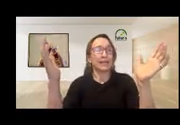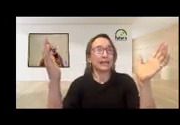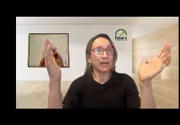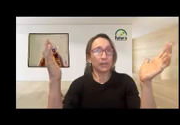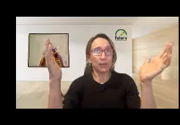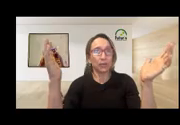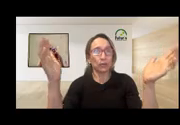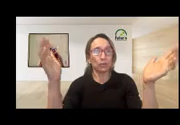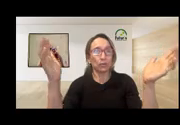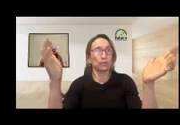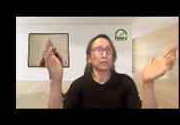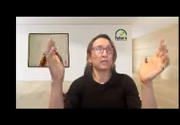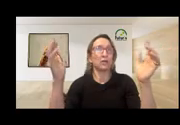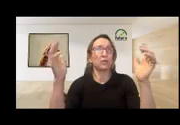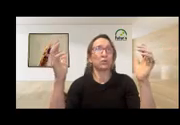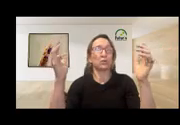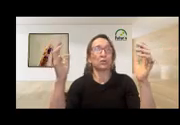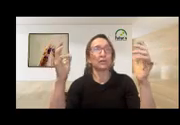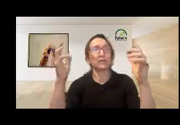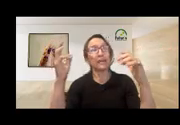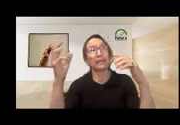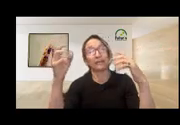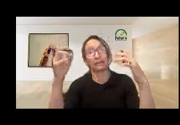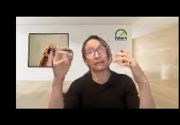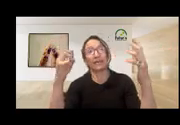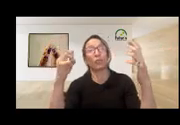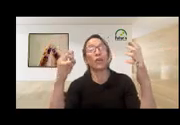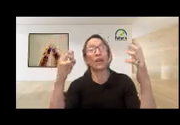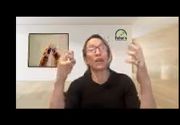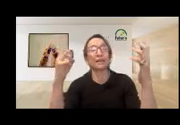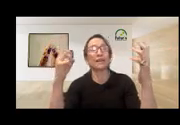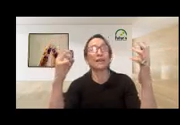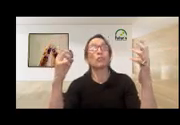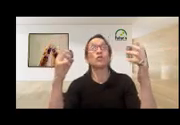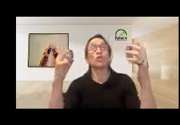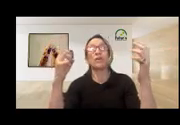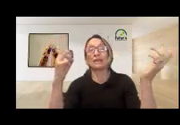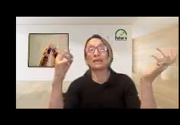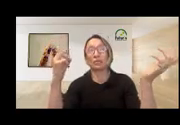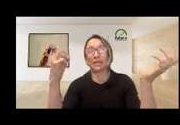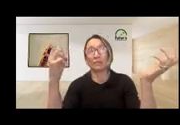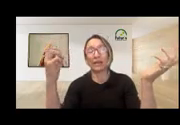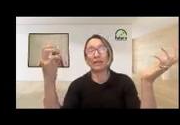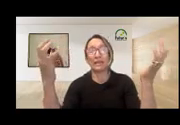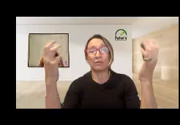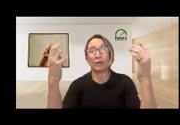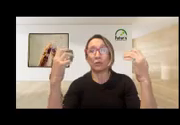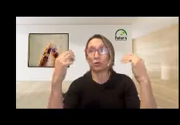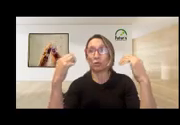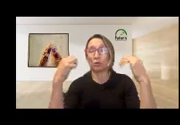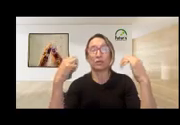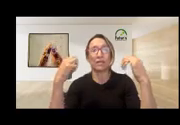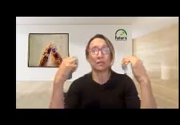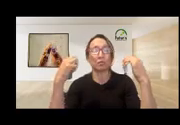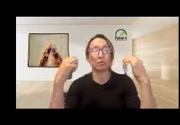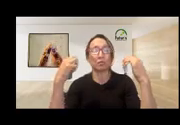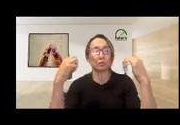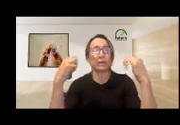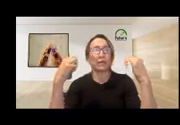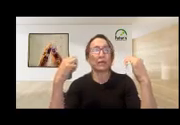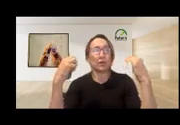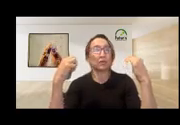la capacidad de adaptación de los seres es muy grande, mucho más la de los animales que la de nosotros